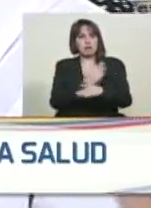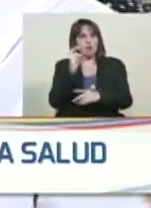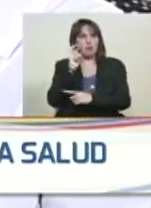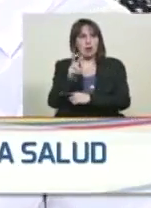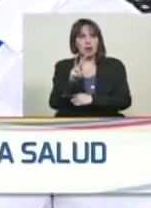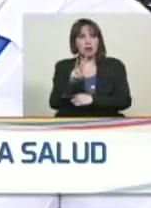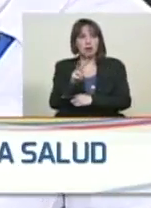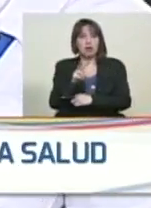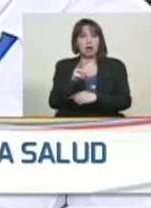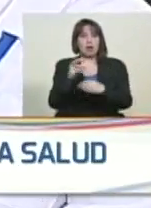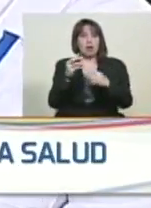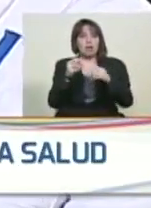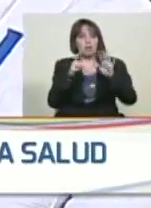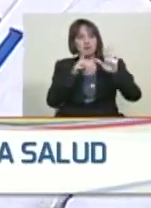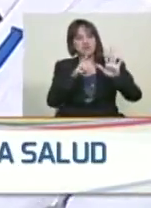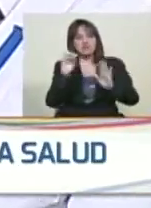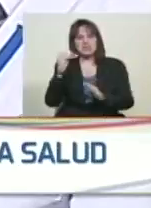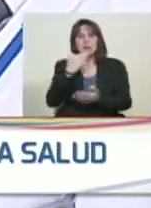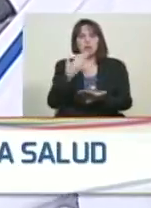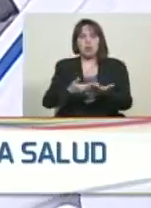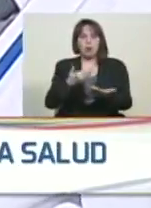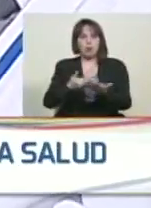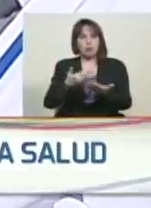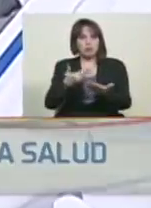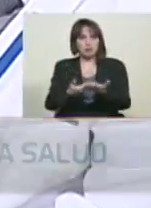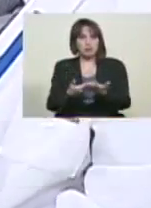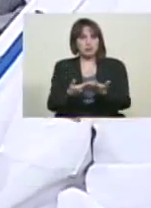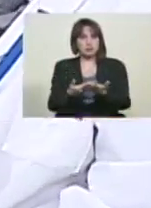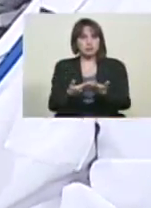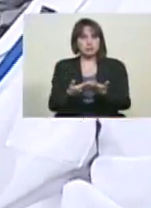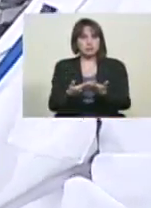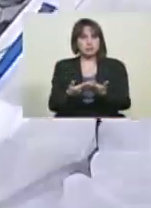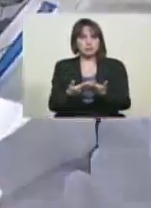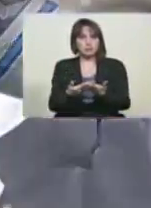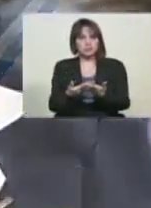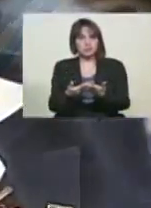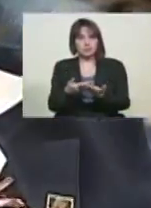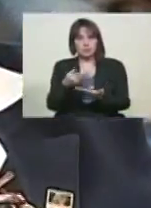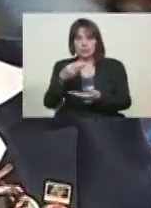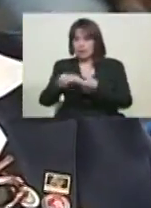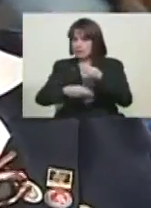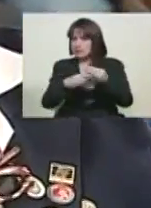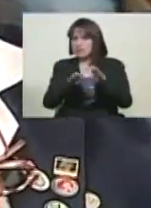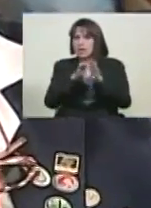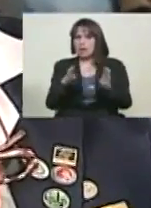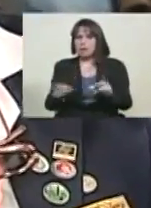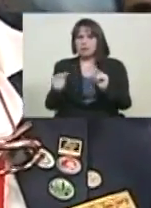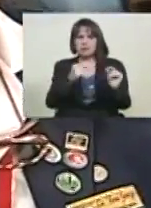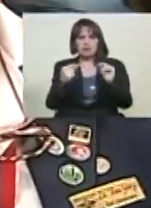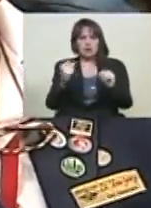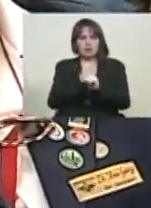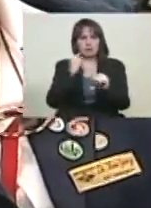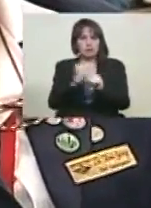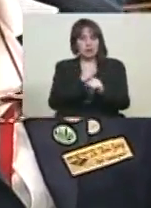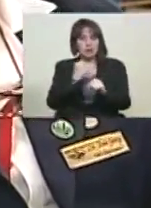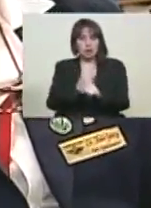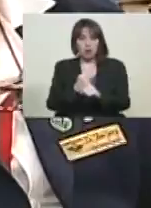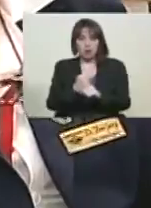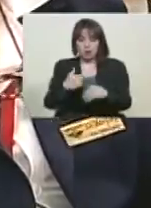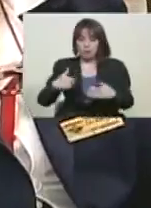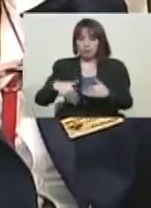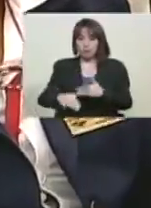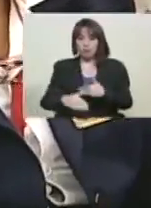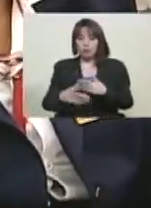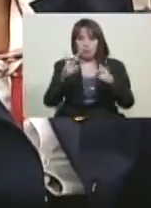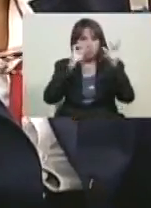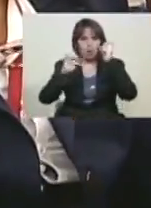nacionales, hemos llevado más o menos 60 propuestas que han salido de las mesas de trabajo, que pronto, en un momento,